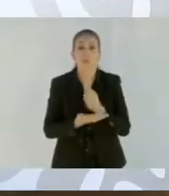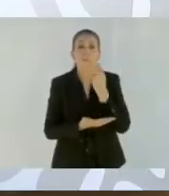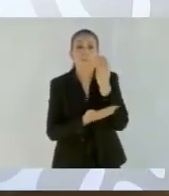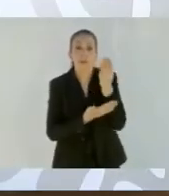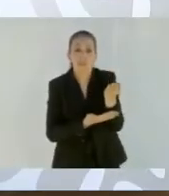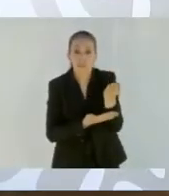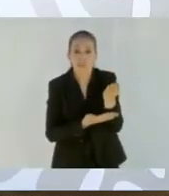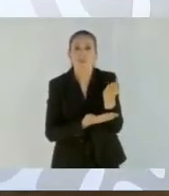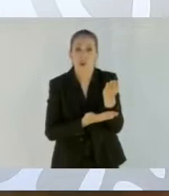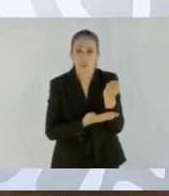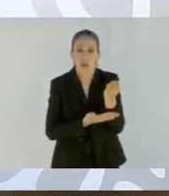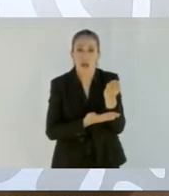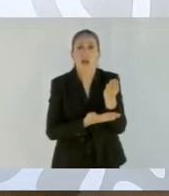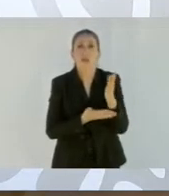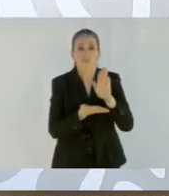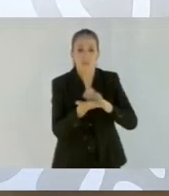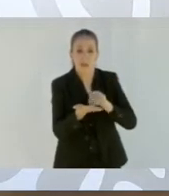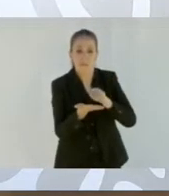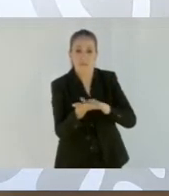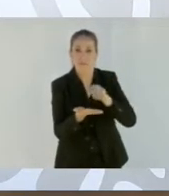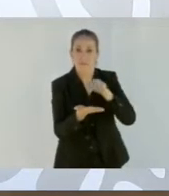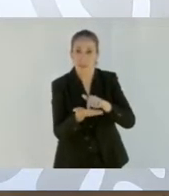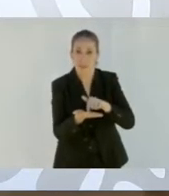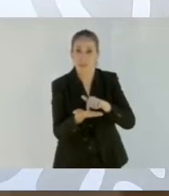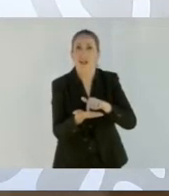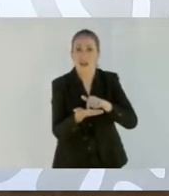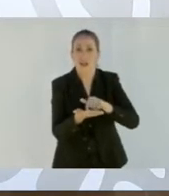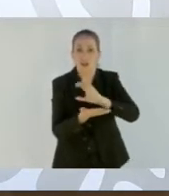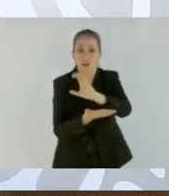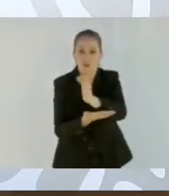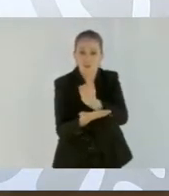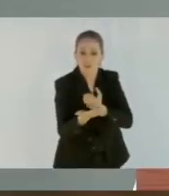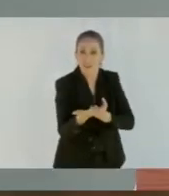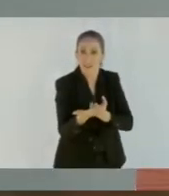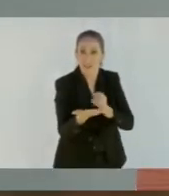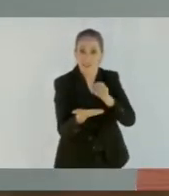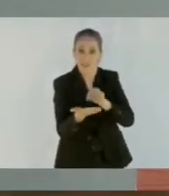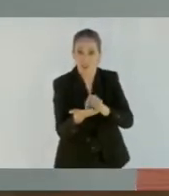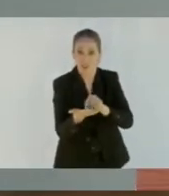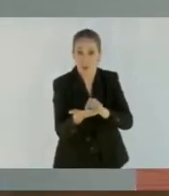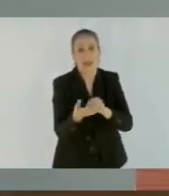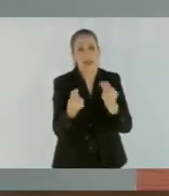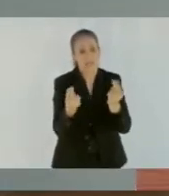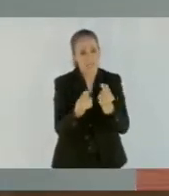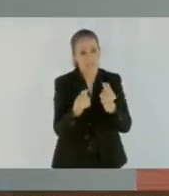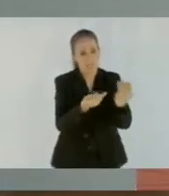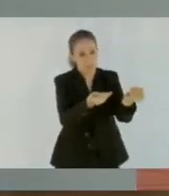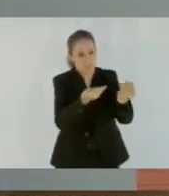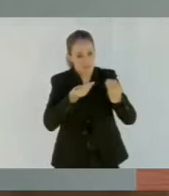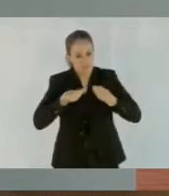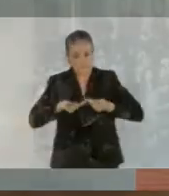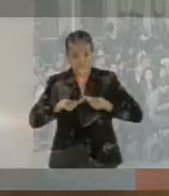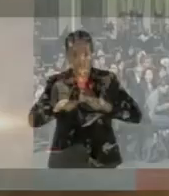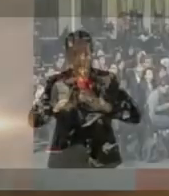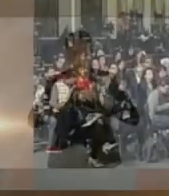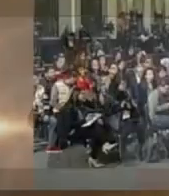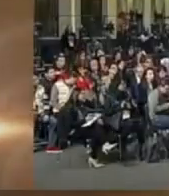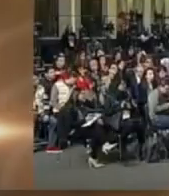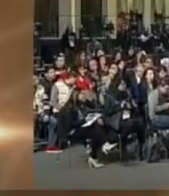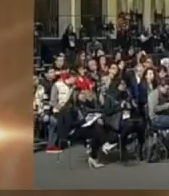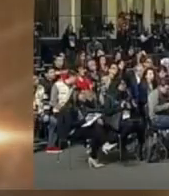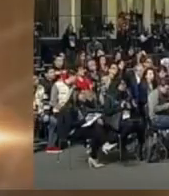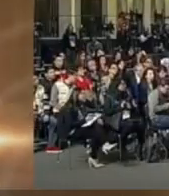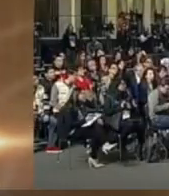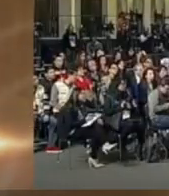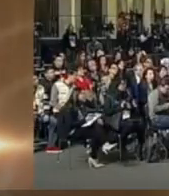del presidente Andrés Manuel López Obrador, mismo que al parecer no le temía la enfermedad, pues nunca portaba el cubrebocas. La dio